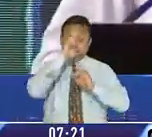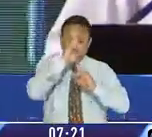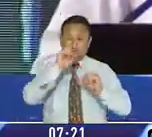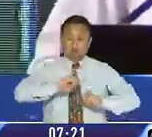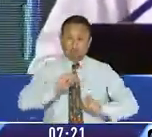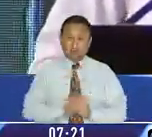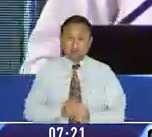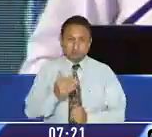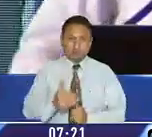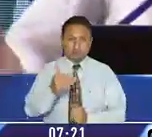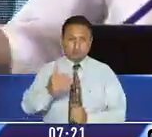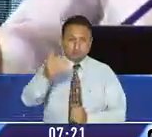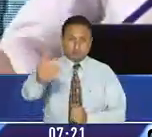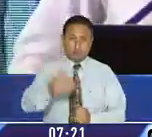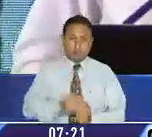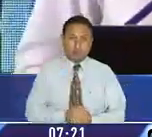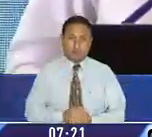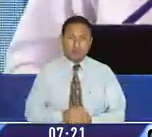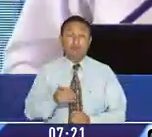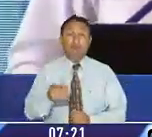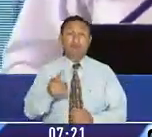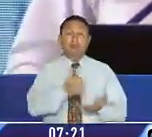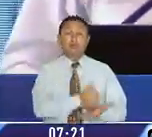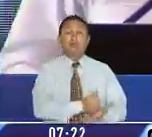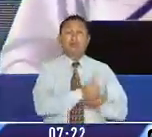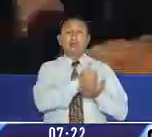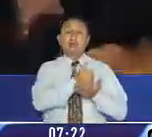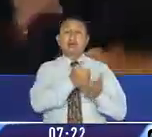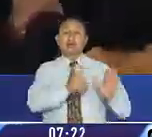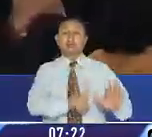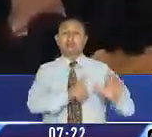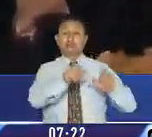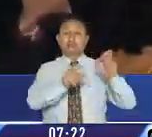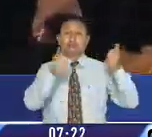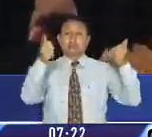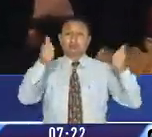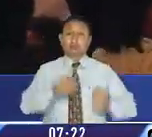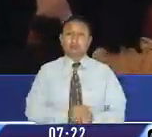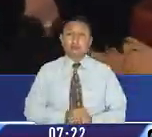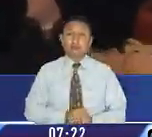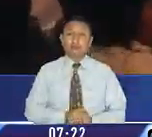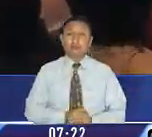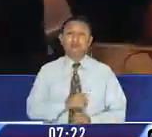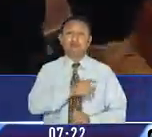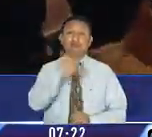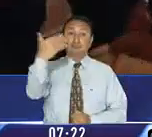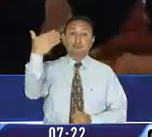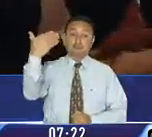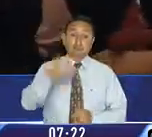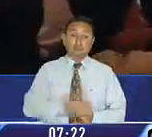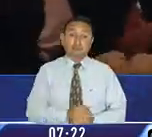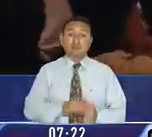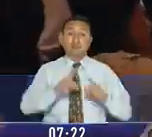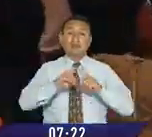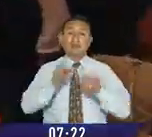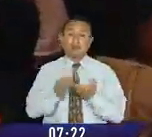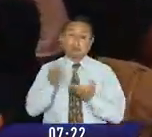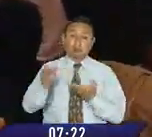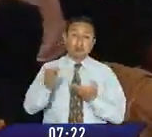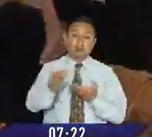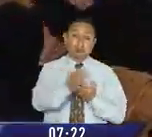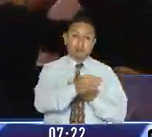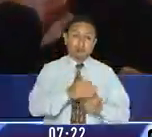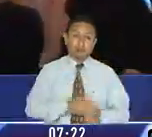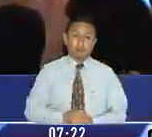efecto a los candidatos escogidos. Los candidatos a las alcaldías de Bucay, El Triunfo, Palestina, Playas,